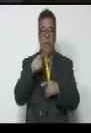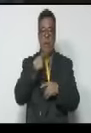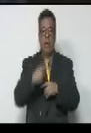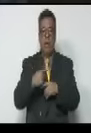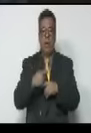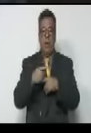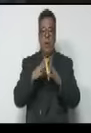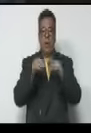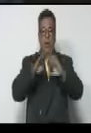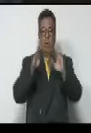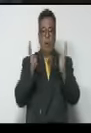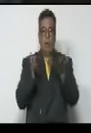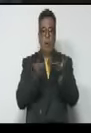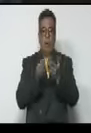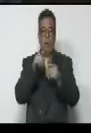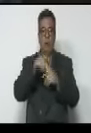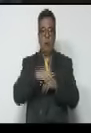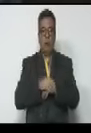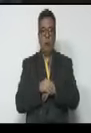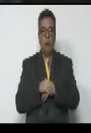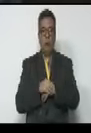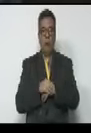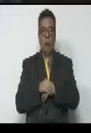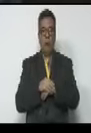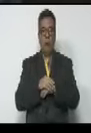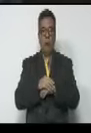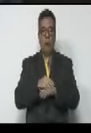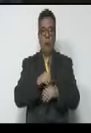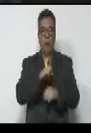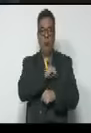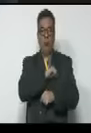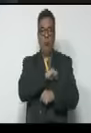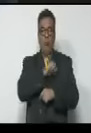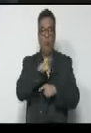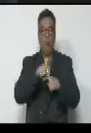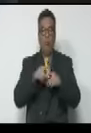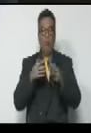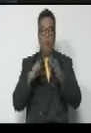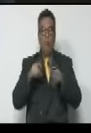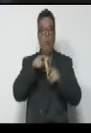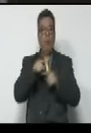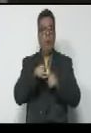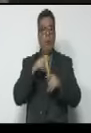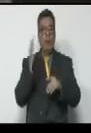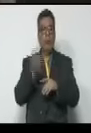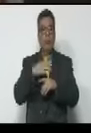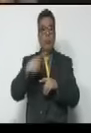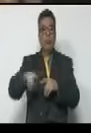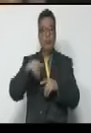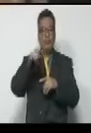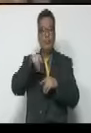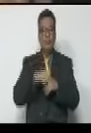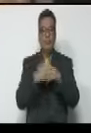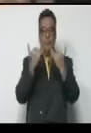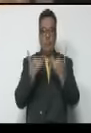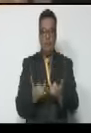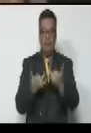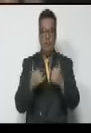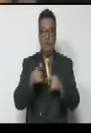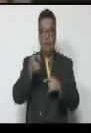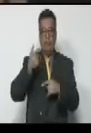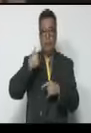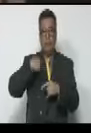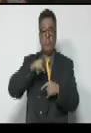decirle al mundo que huían despavoridos de la, entre comillas, dictadura. Ahora